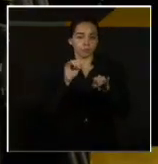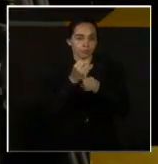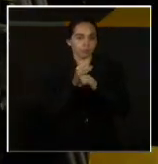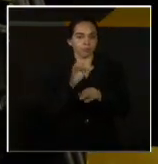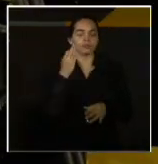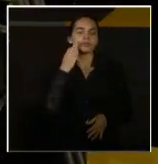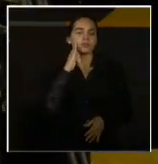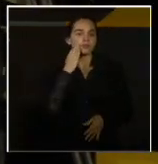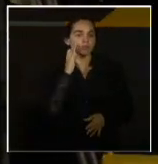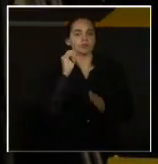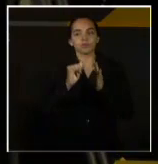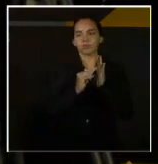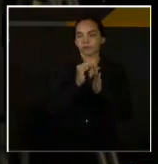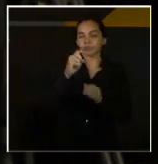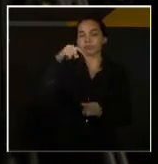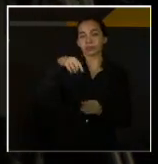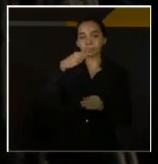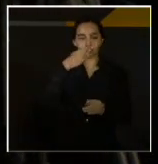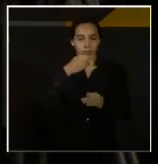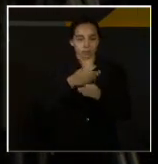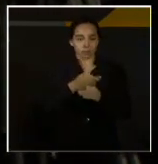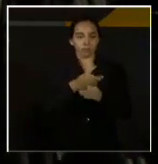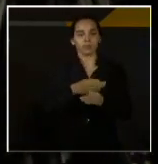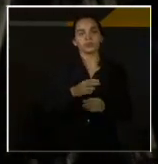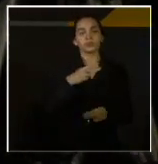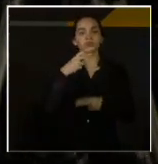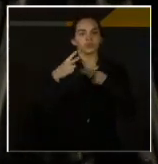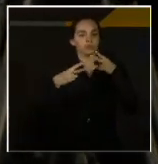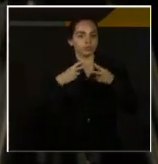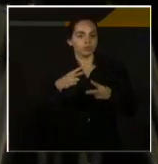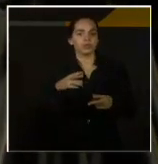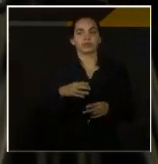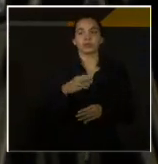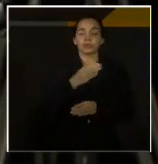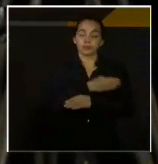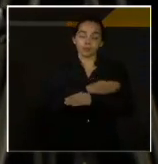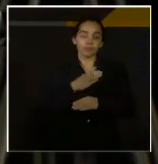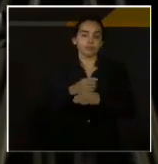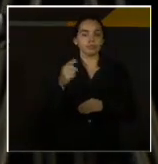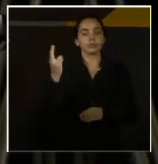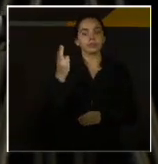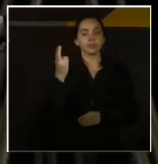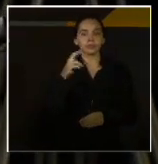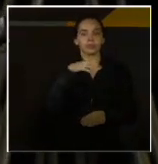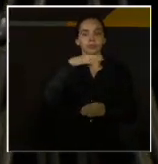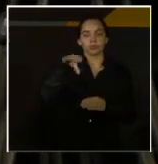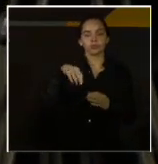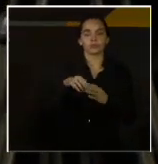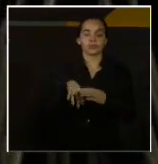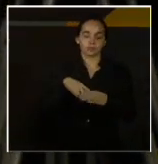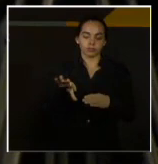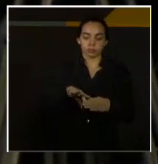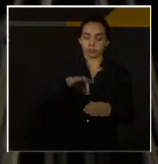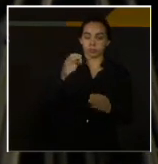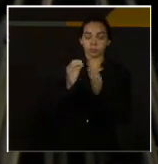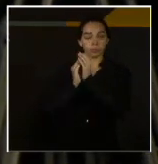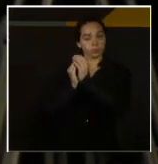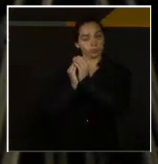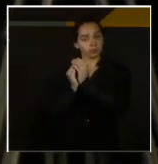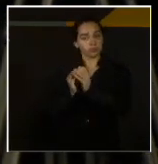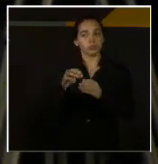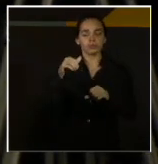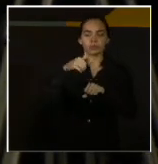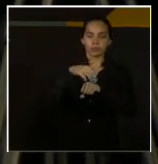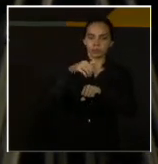distintas plataformas digitales. En este momento nos vamos con el panel ciudadano y necesitamos aquí la urna para que el candidato Joaquín Díaz Mena